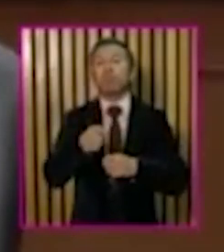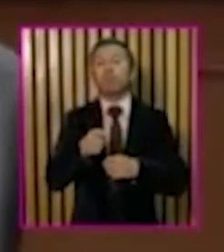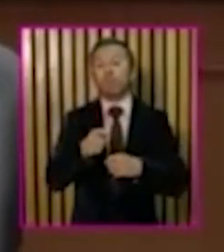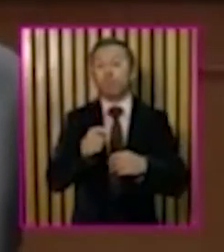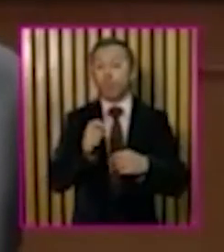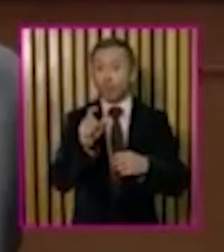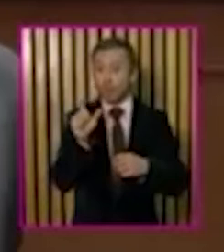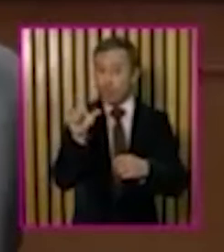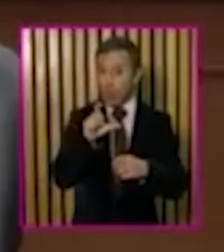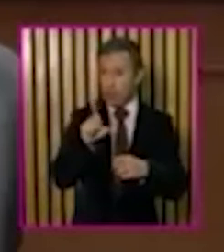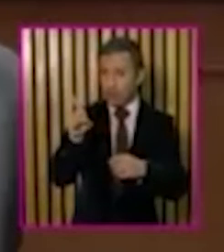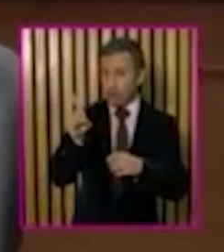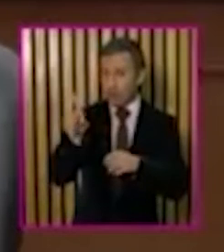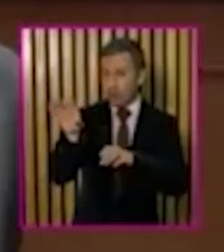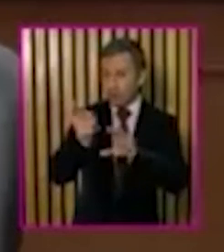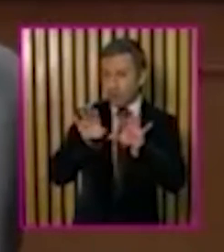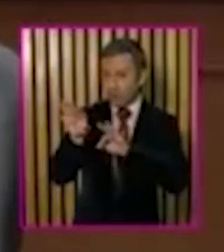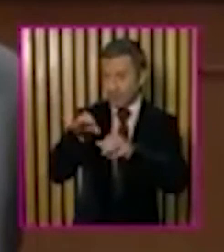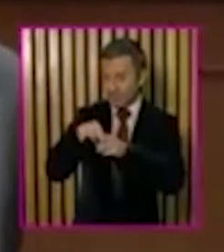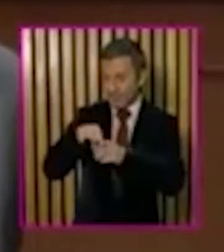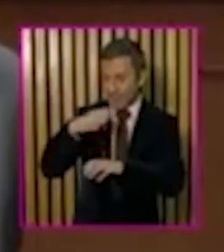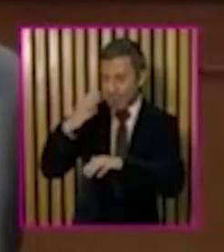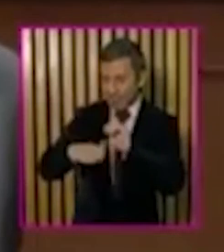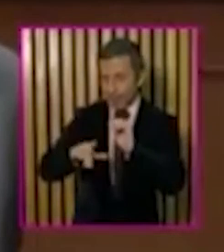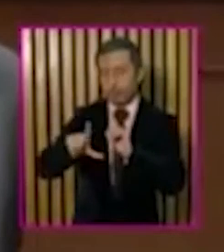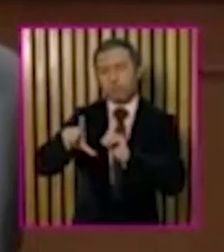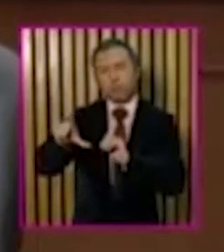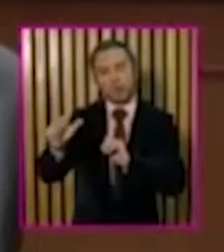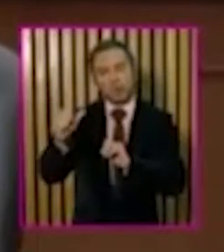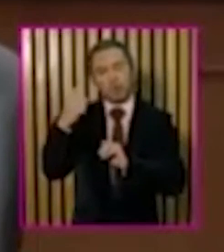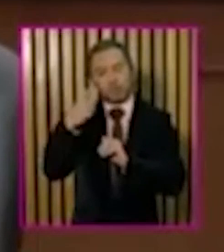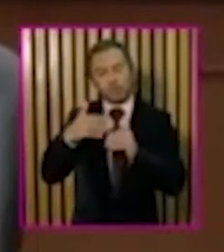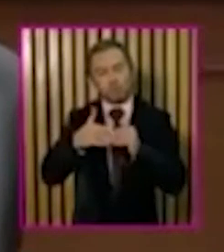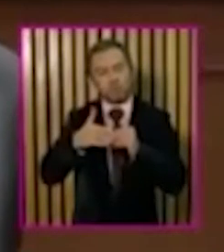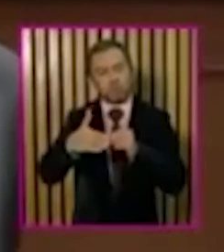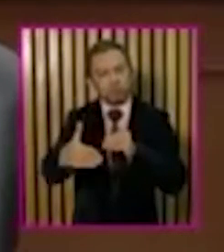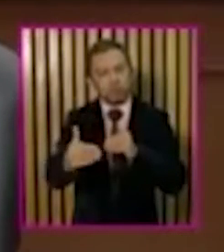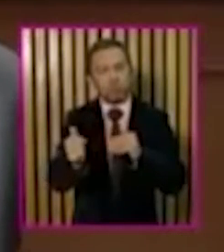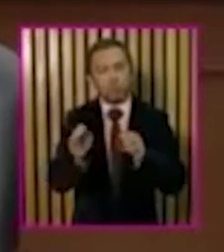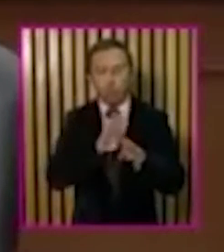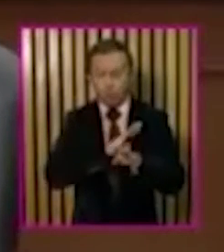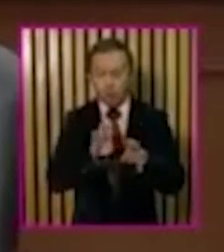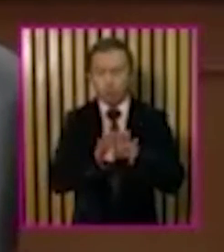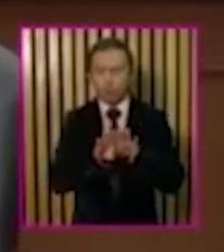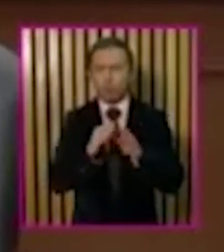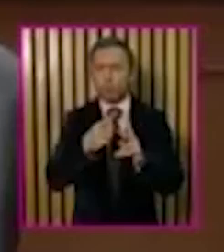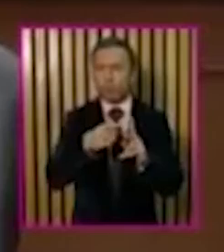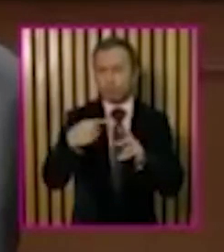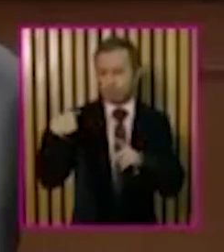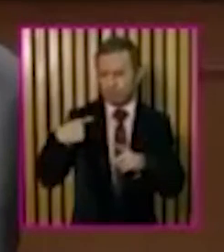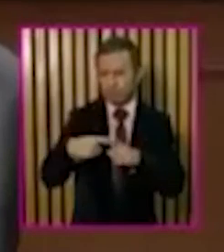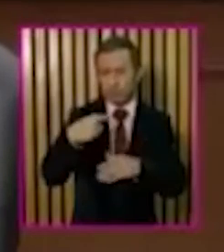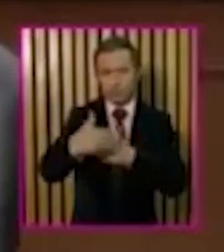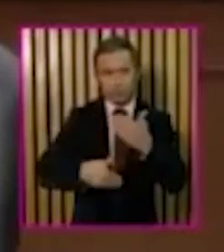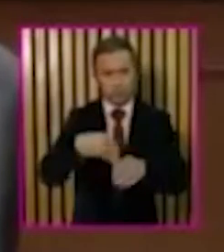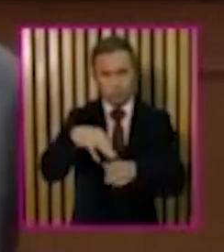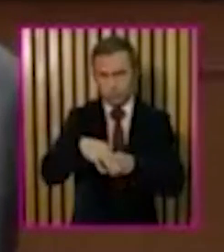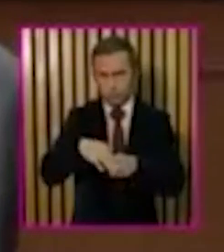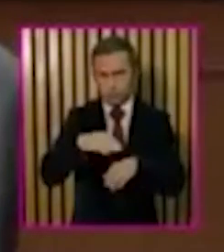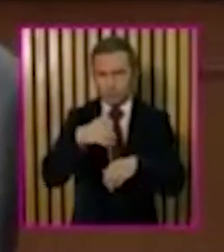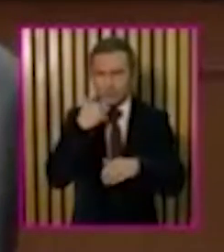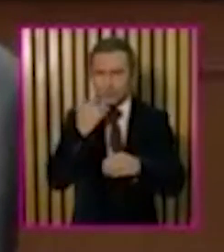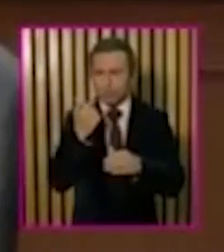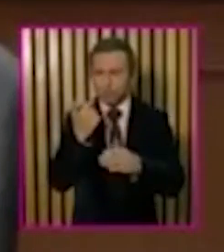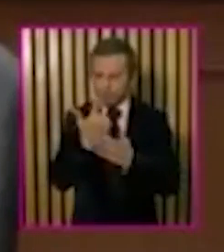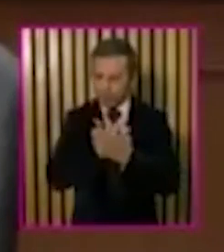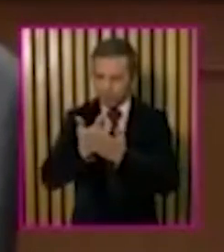del ine edmundo jacobo molina indicó que este procedimiento de reabrir los paquetes electorales y hacer el recuento tiene como objetivo dar certeza